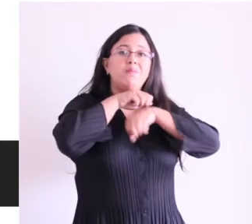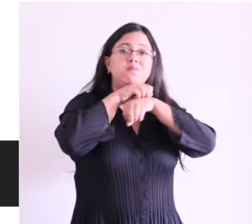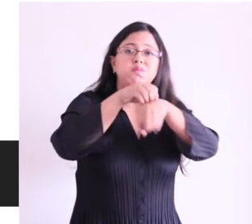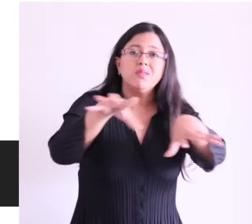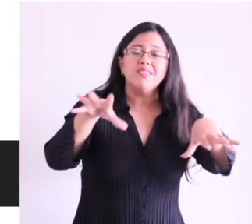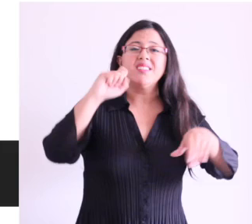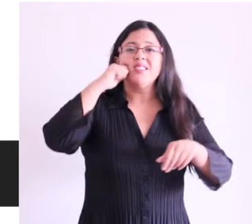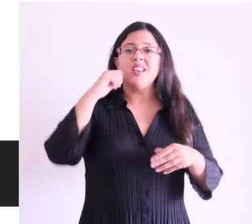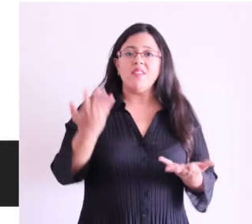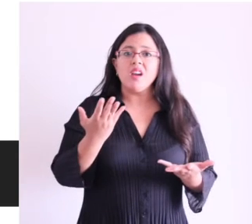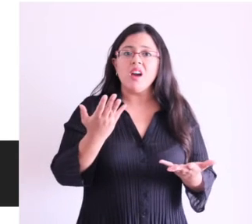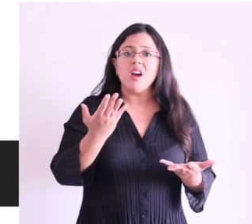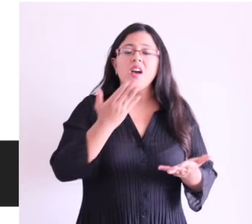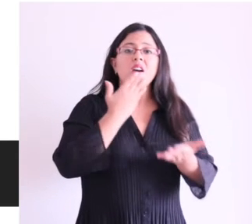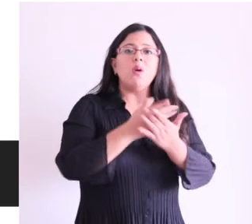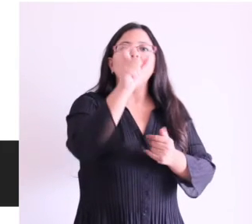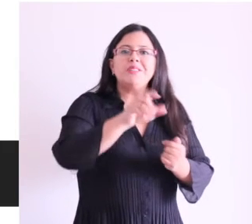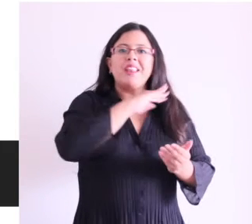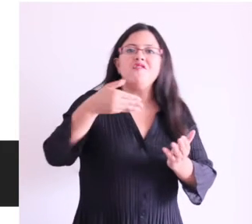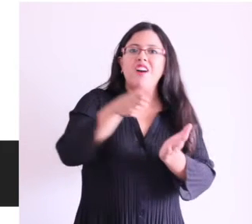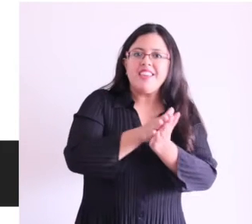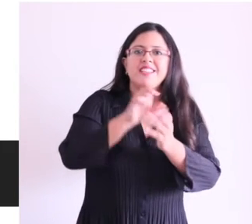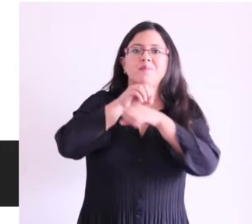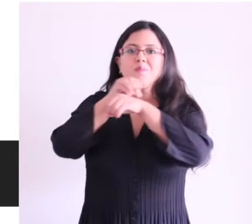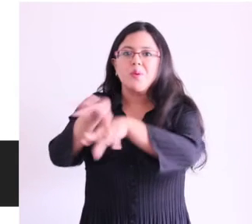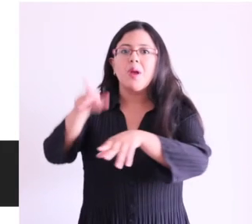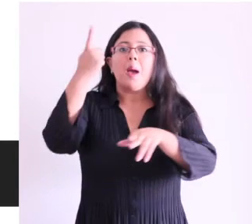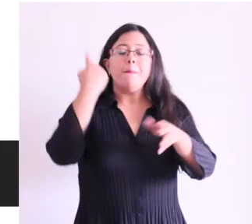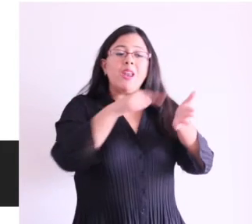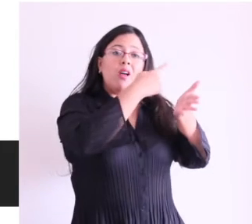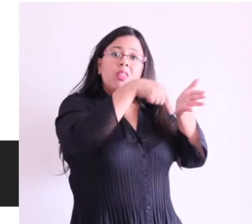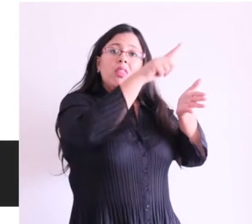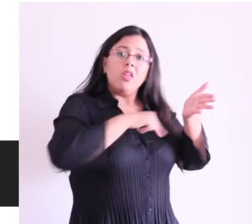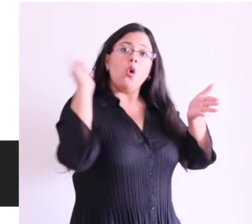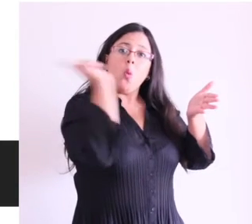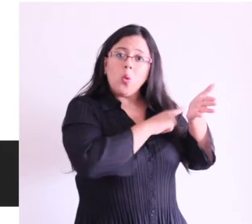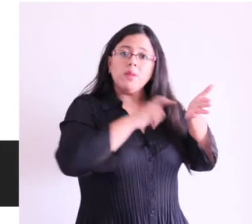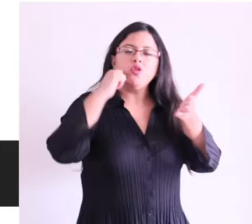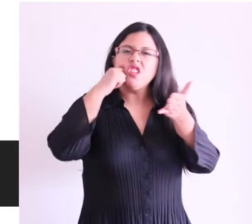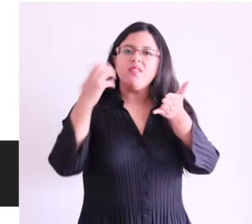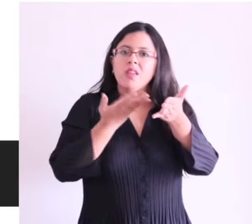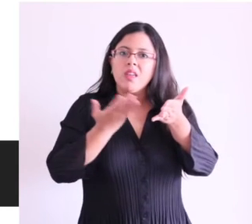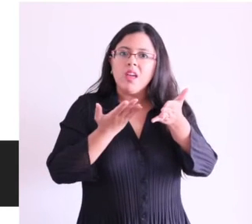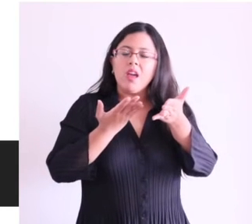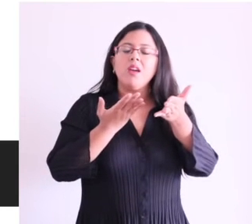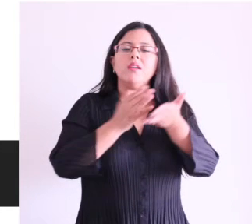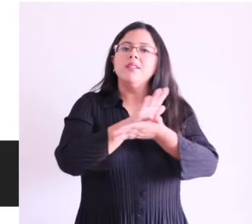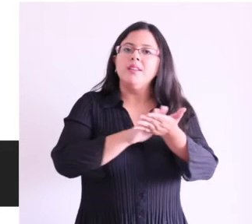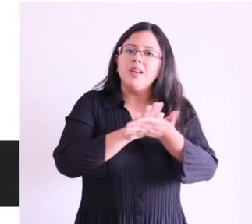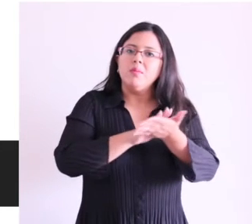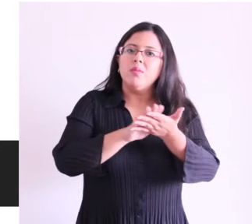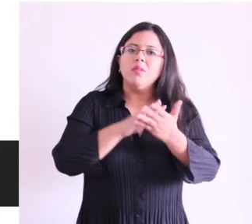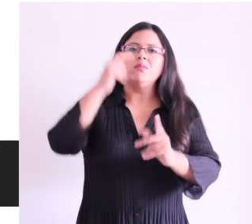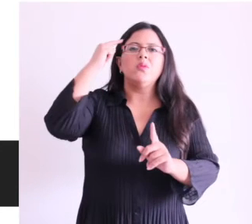refiere específicamente a la sucesión por causa de muerte y en el caso de la extinción estaríamos hablando de, por